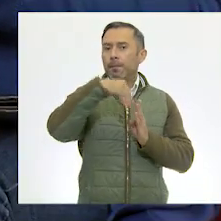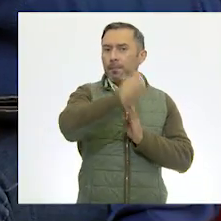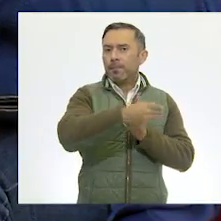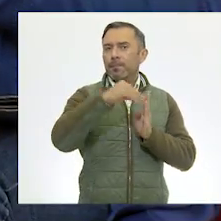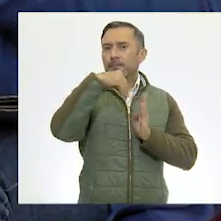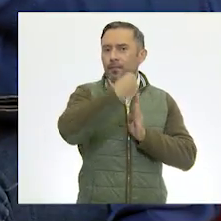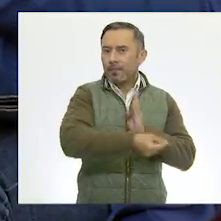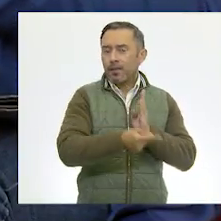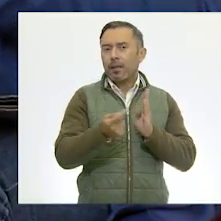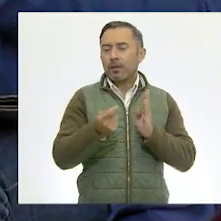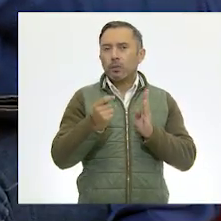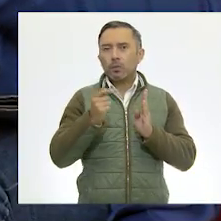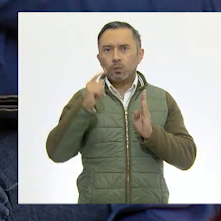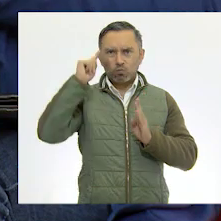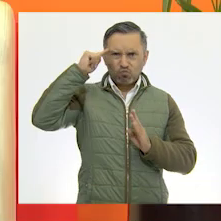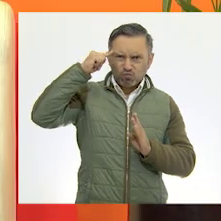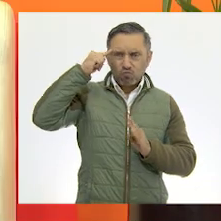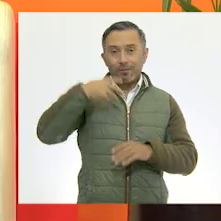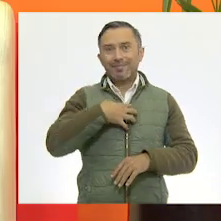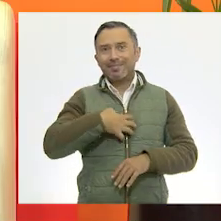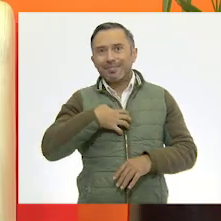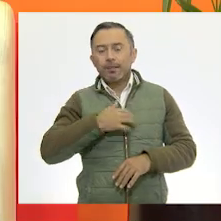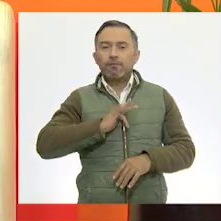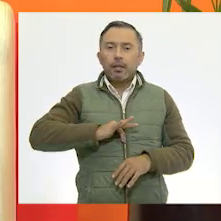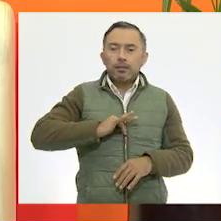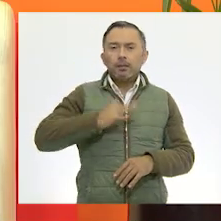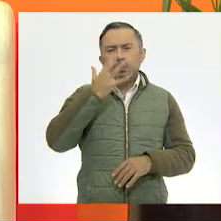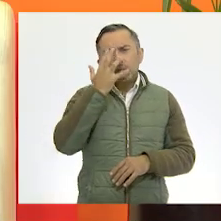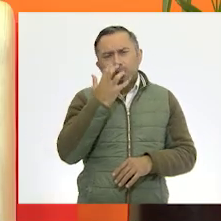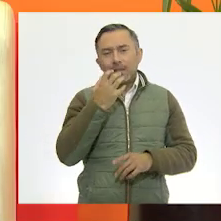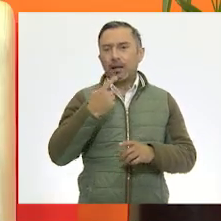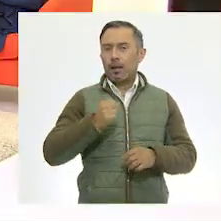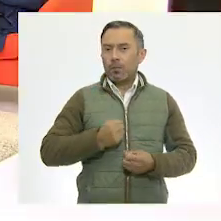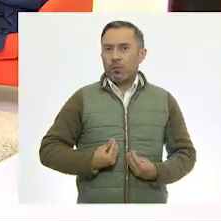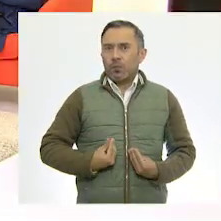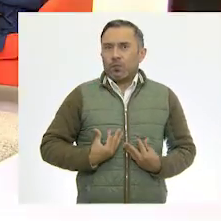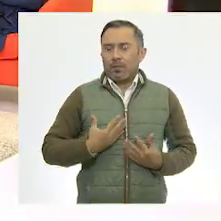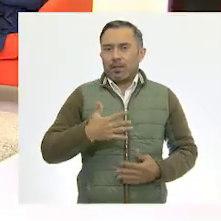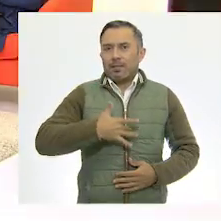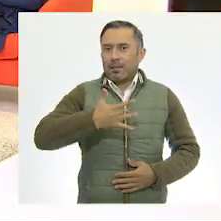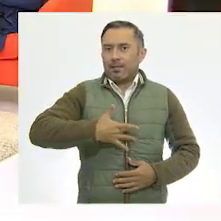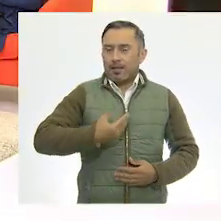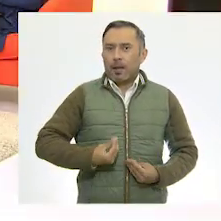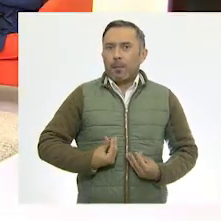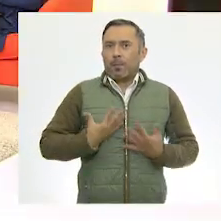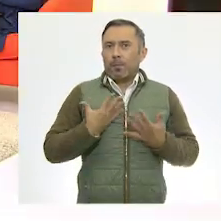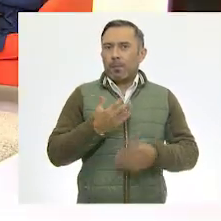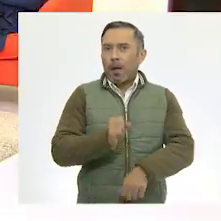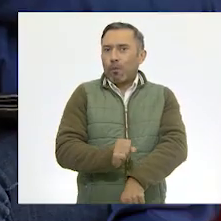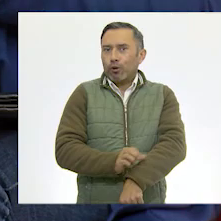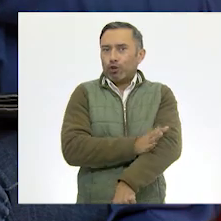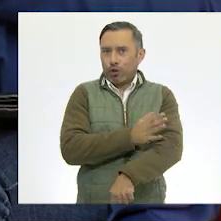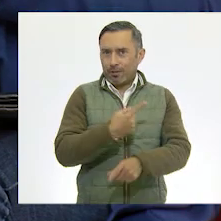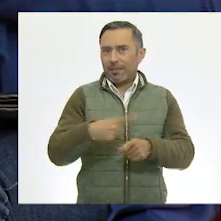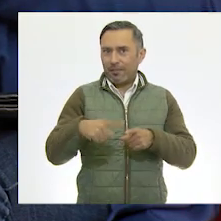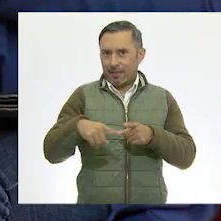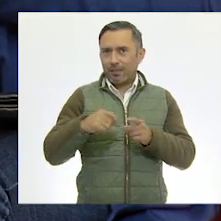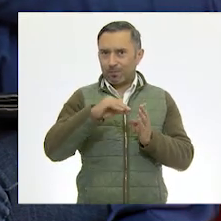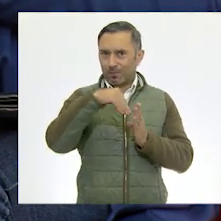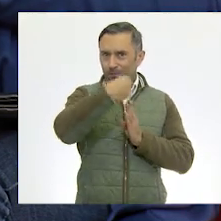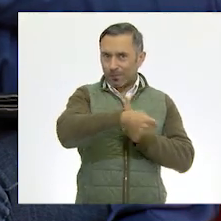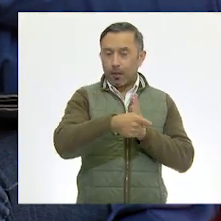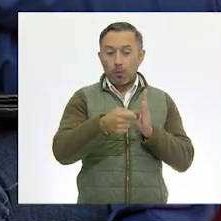emociones. Entonces van relacionando sus emociones con la palabra y con la imagen de la emoción. Así es, para que el niño